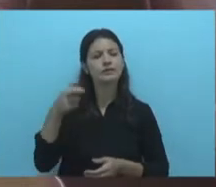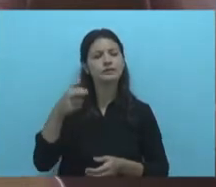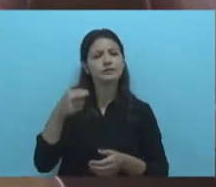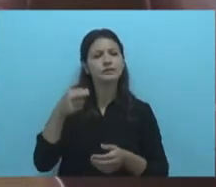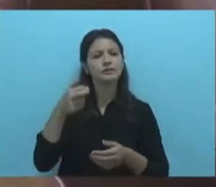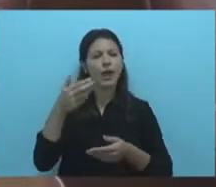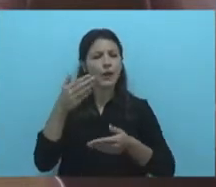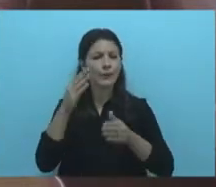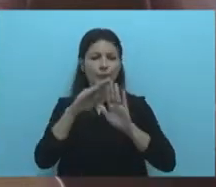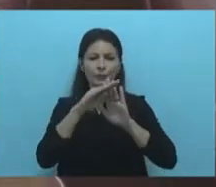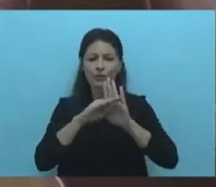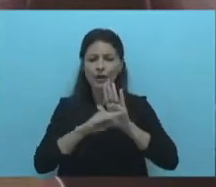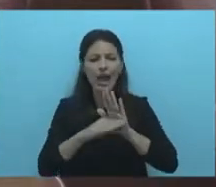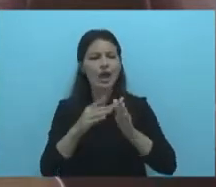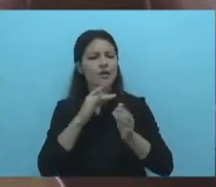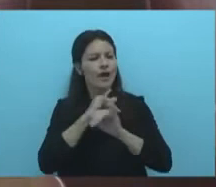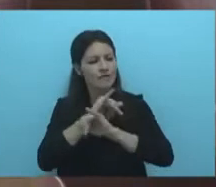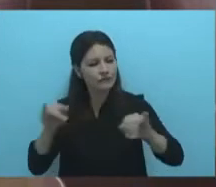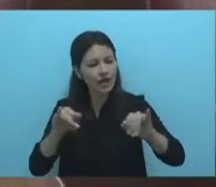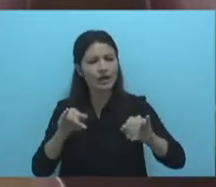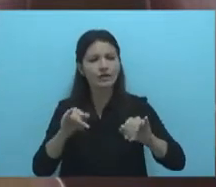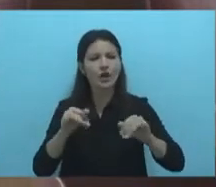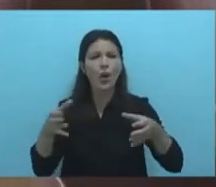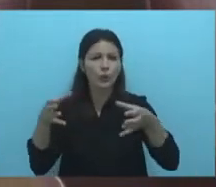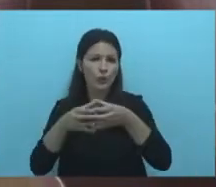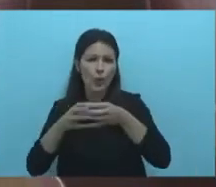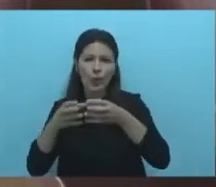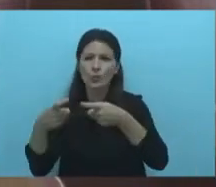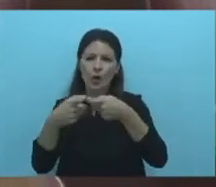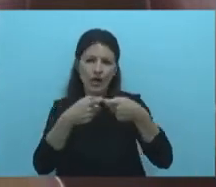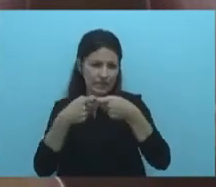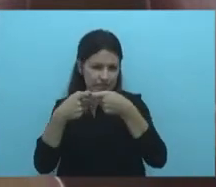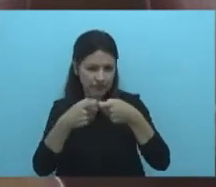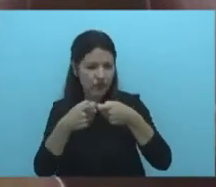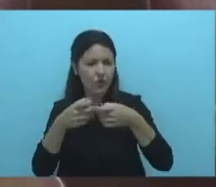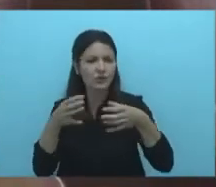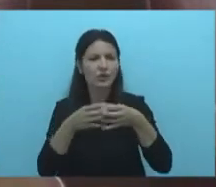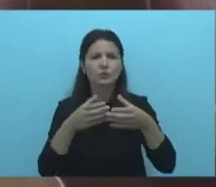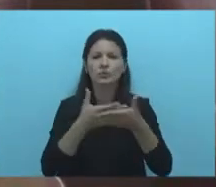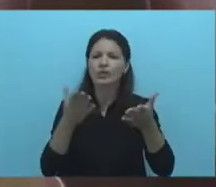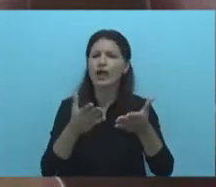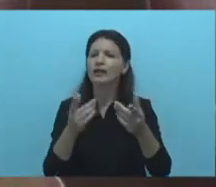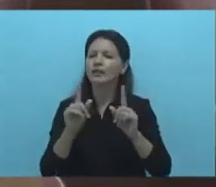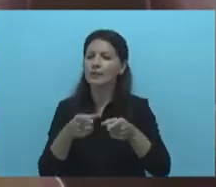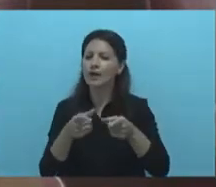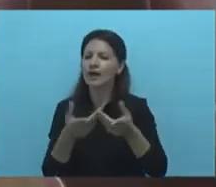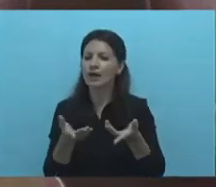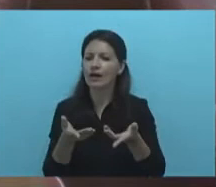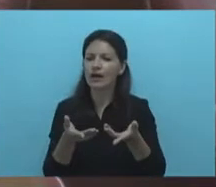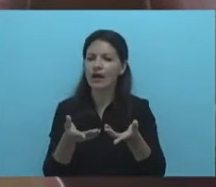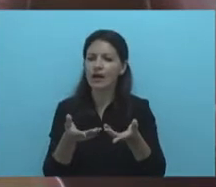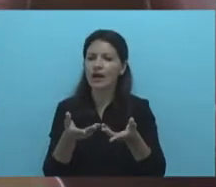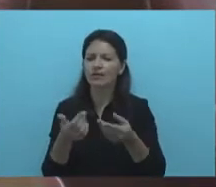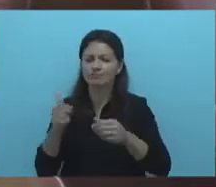asesorar, capacitar a los usuarios y asociaciones civiles, facilitar el acceso al análisis de los derivados de